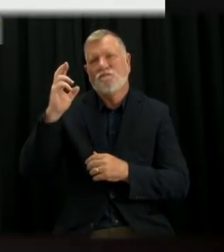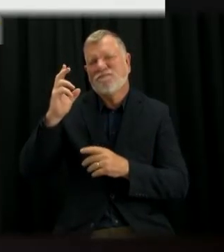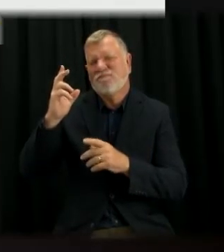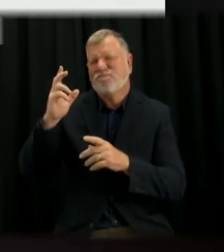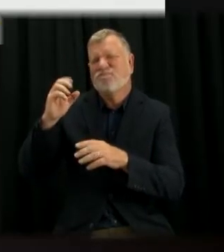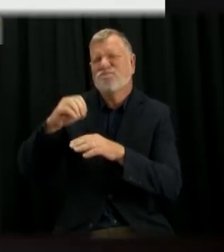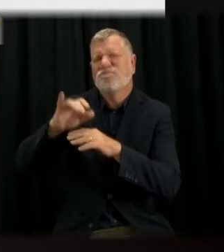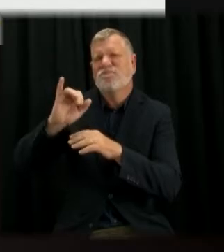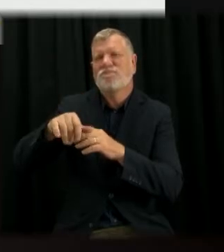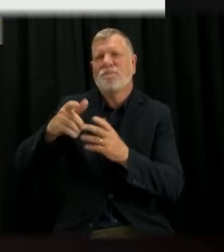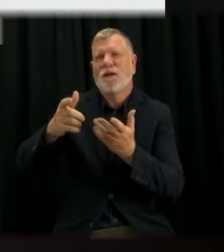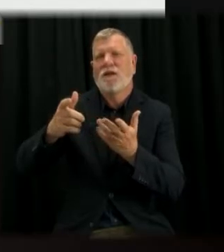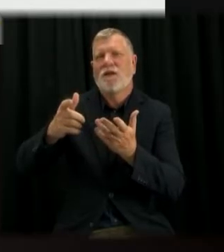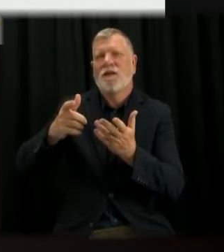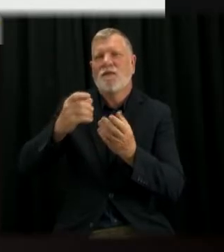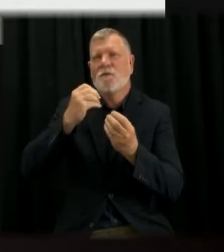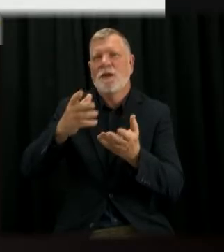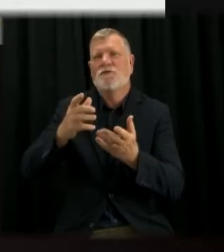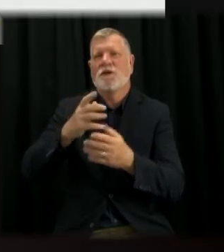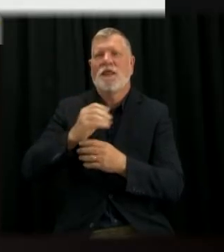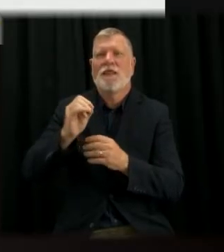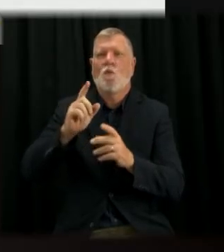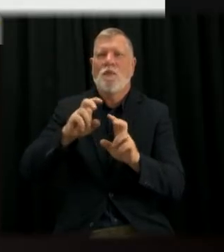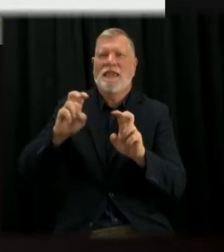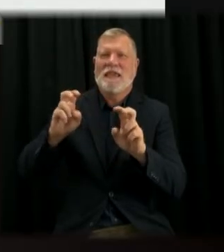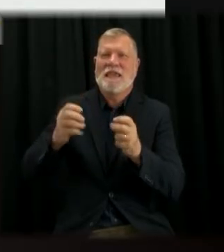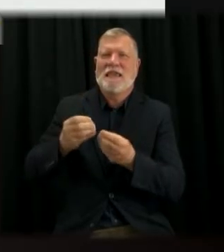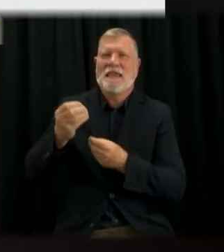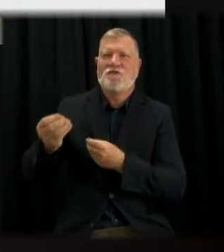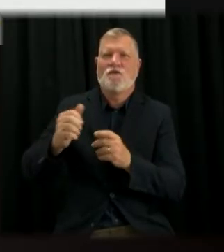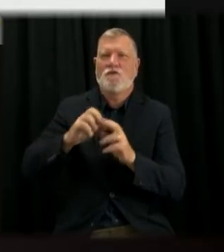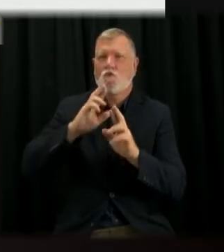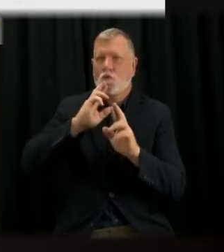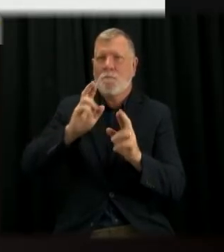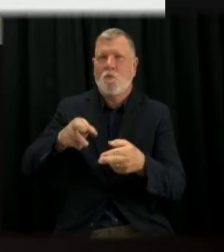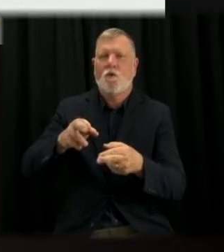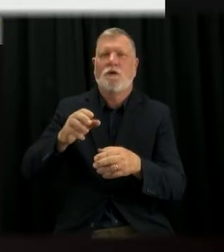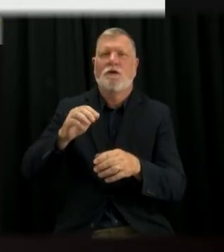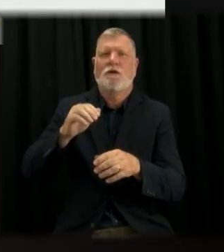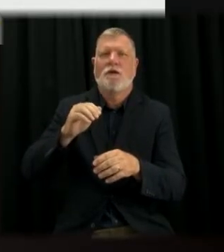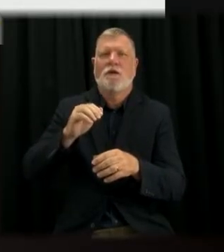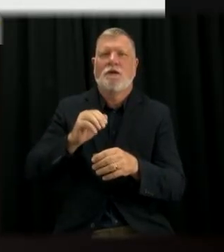la emisión del estado financiero. Entendemos que la emisión del informe